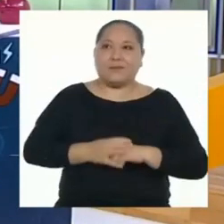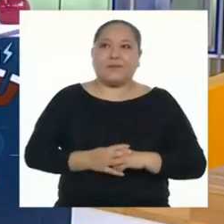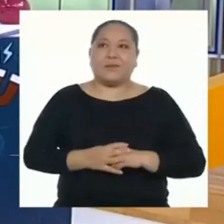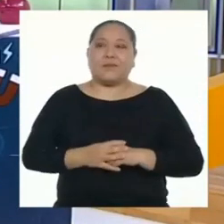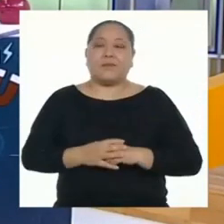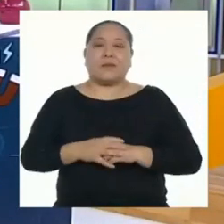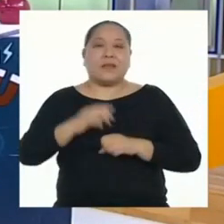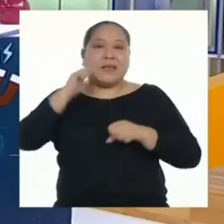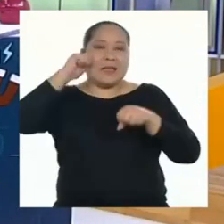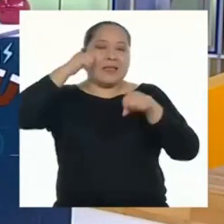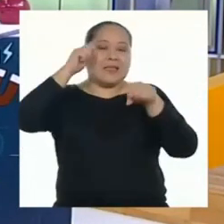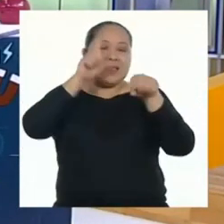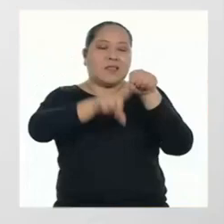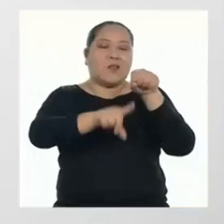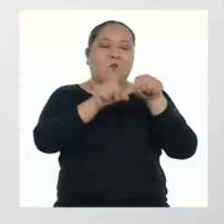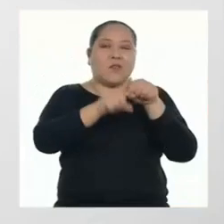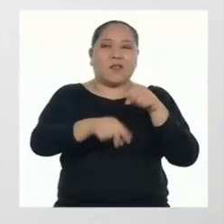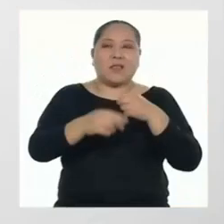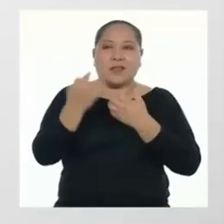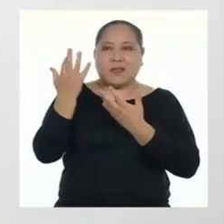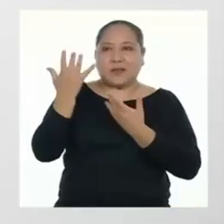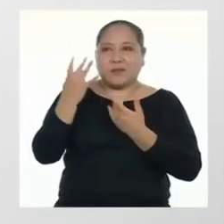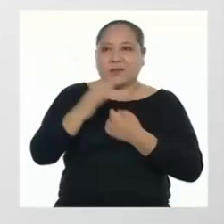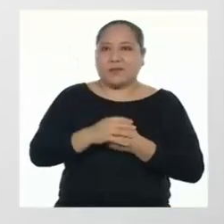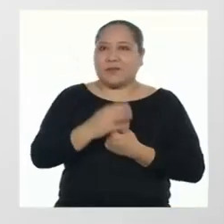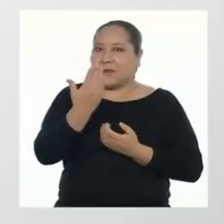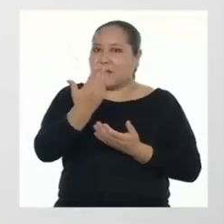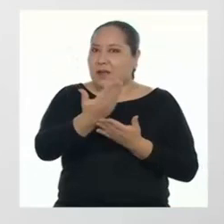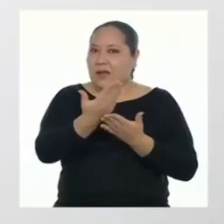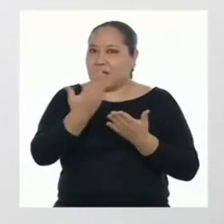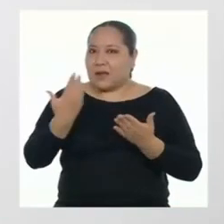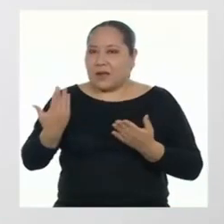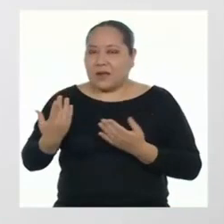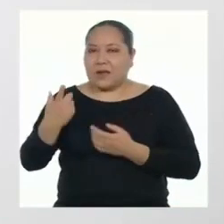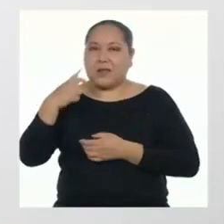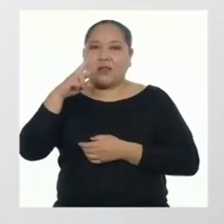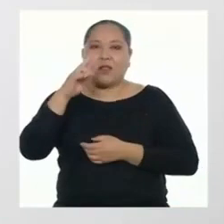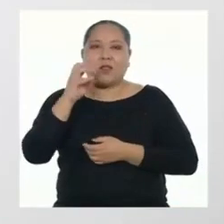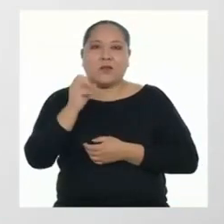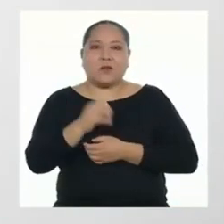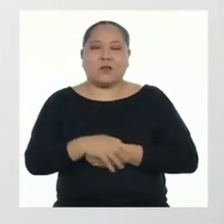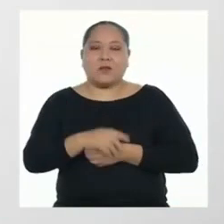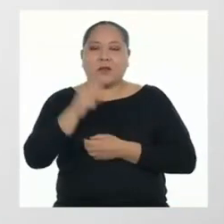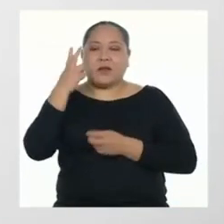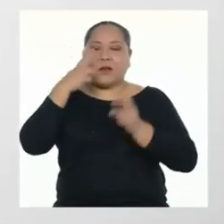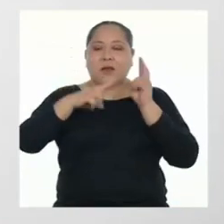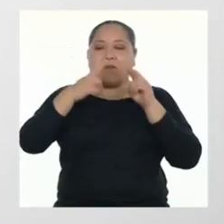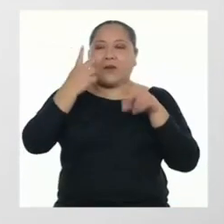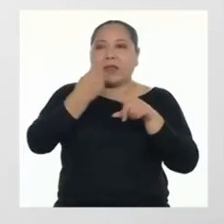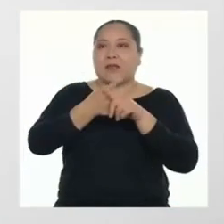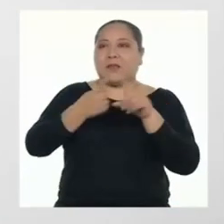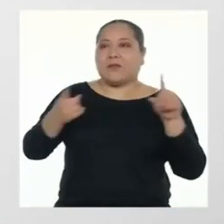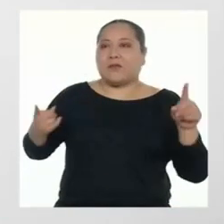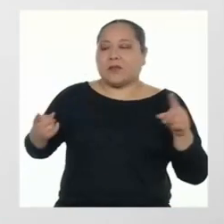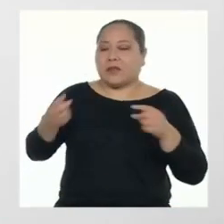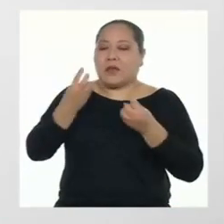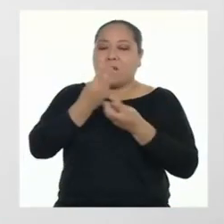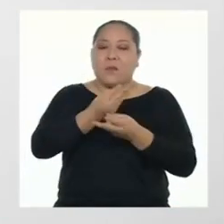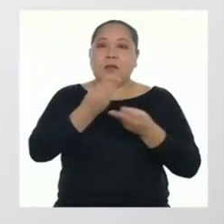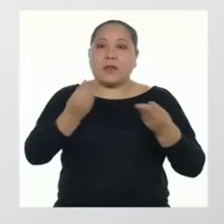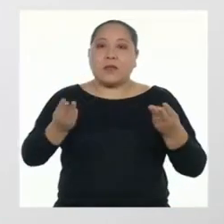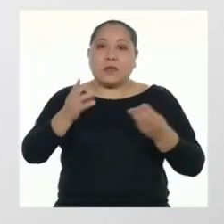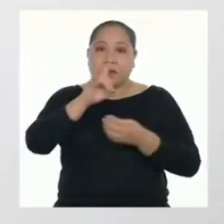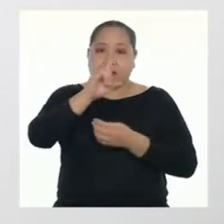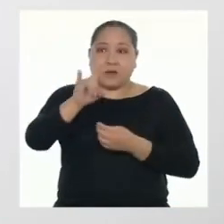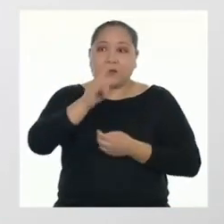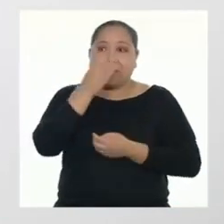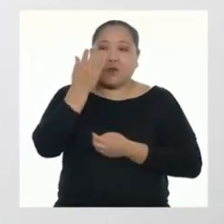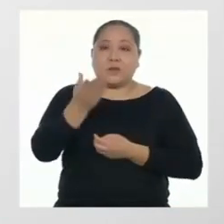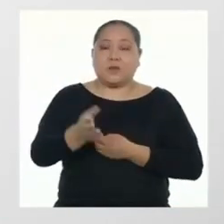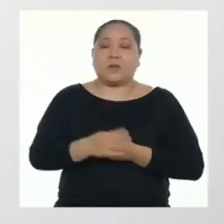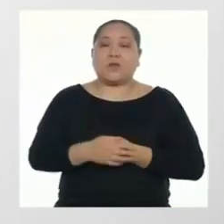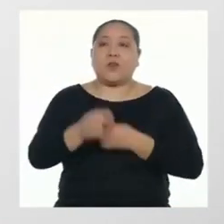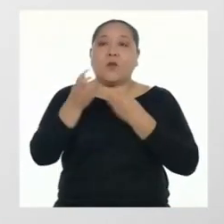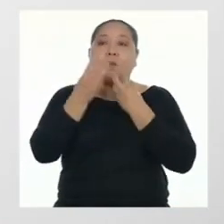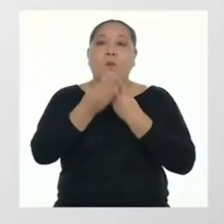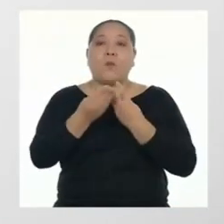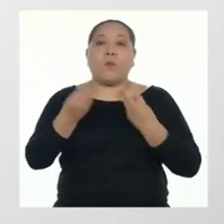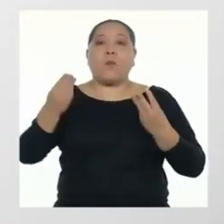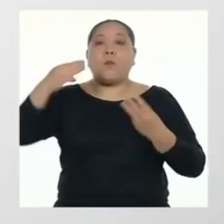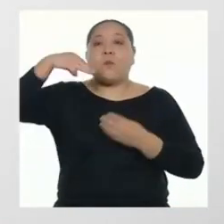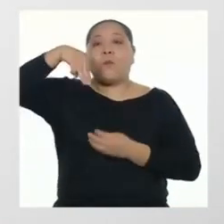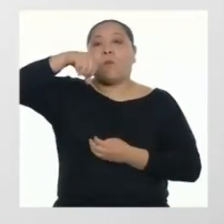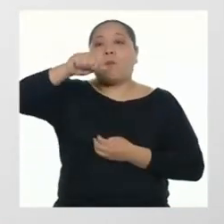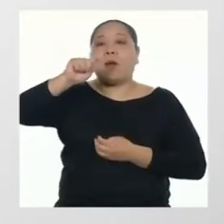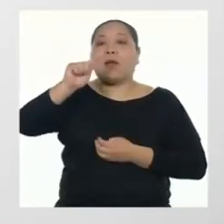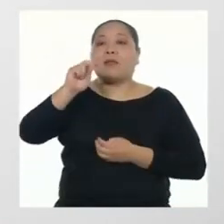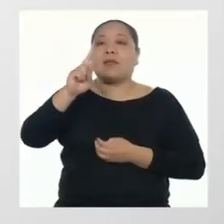Nuestras cebollitas nos esperan. Antes, Rodrigo, hay que establecer la diferencia entre los materiales e instrumentos. Los materiales son